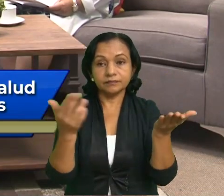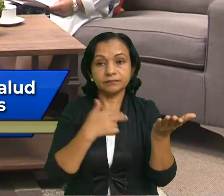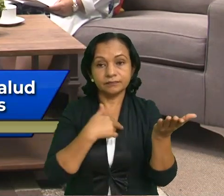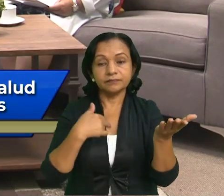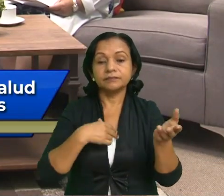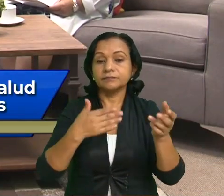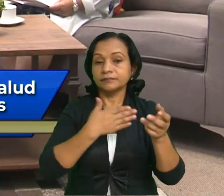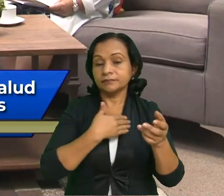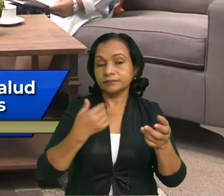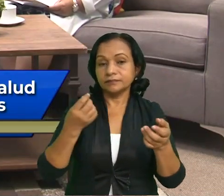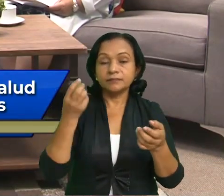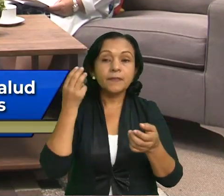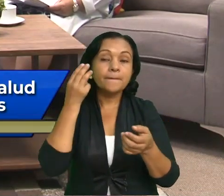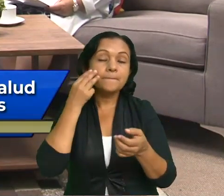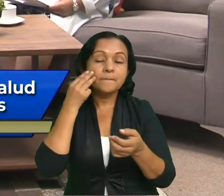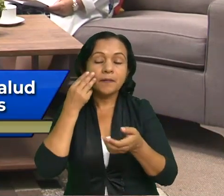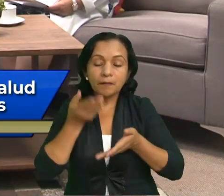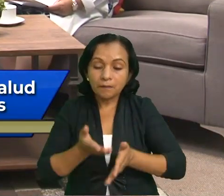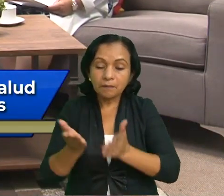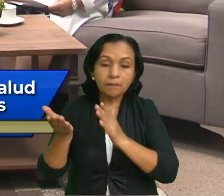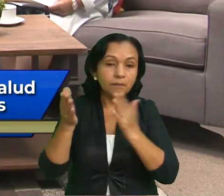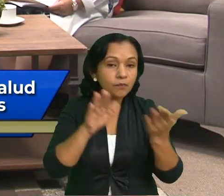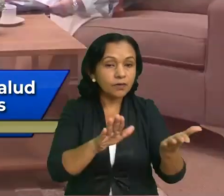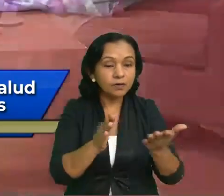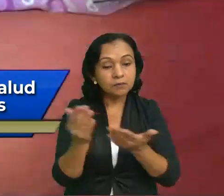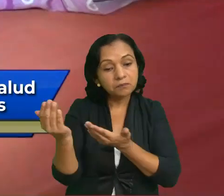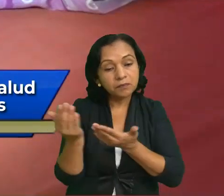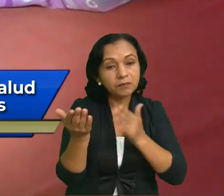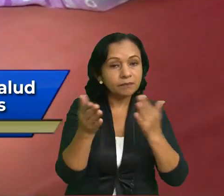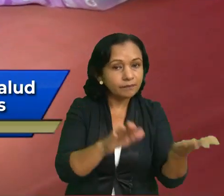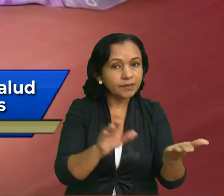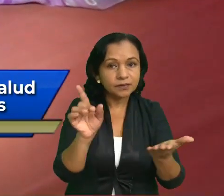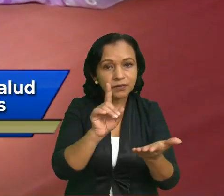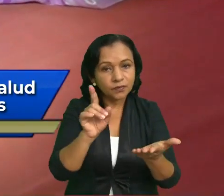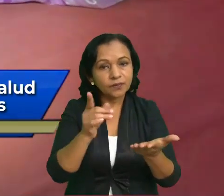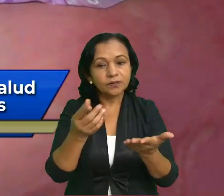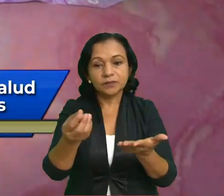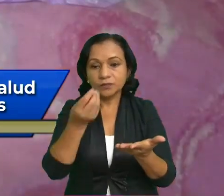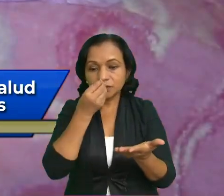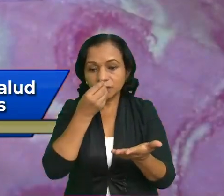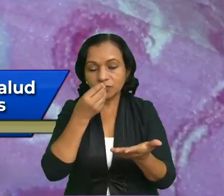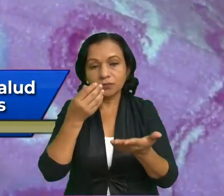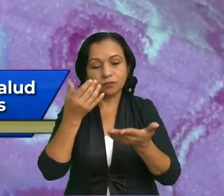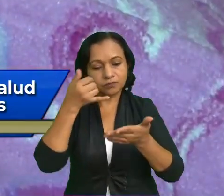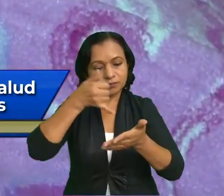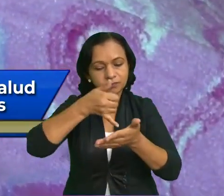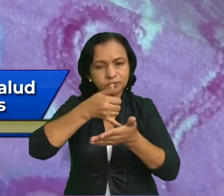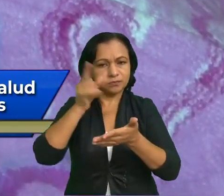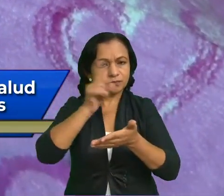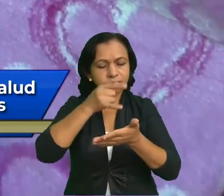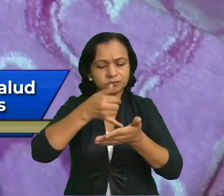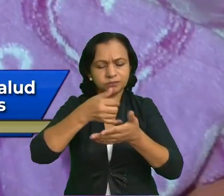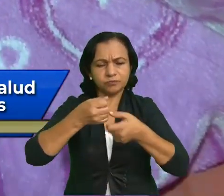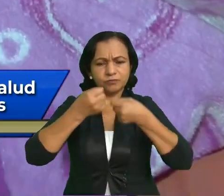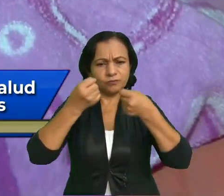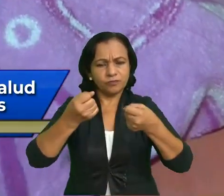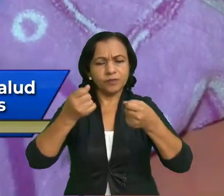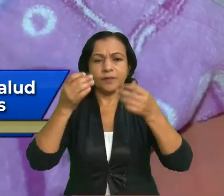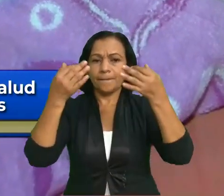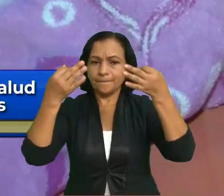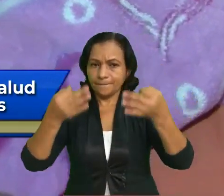que menos mamá fallezcan menos niños también y que las condiciones de nutrición también se vean mejoradas por todo este esfuerzo